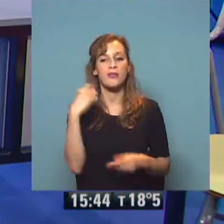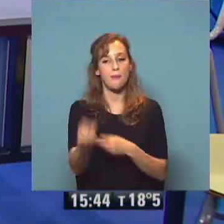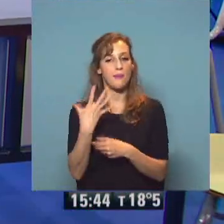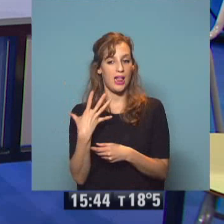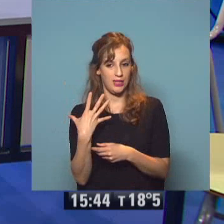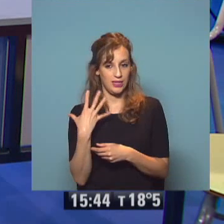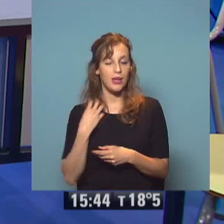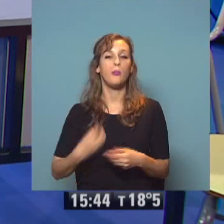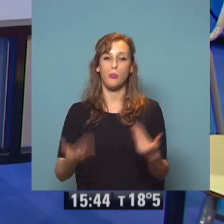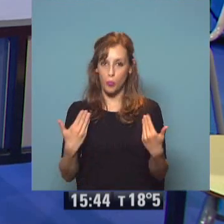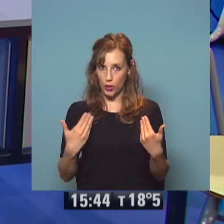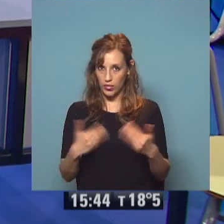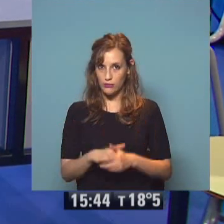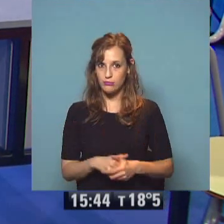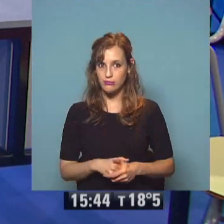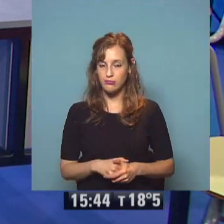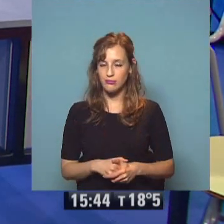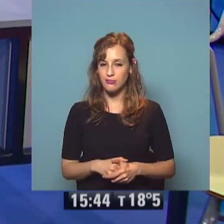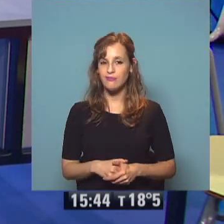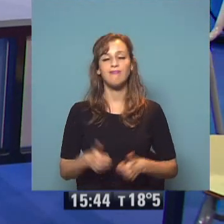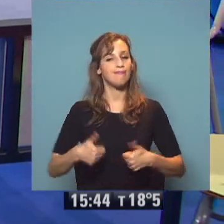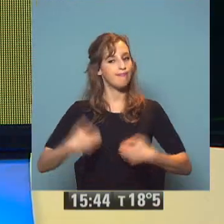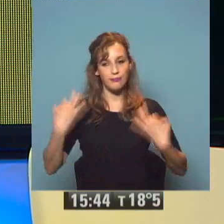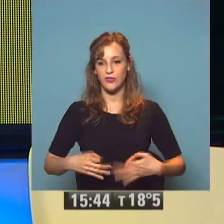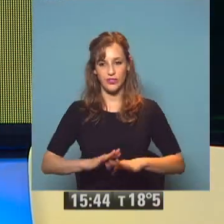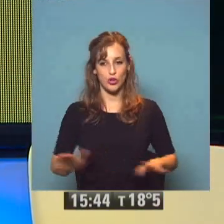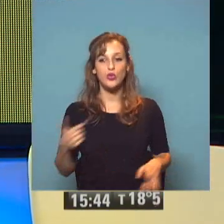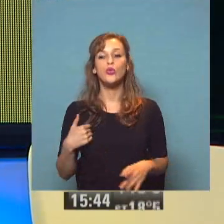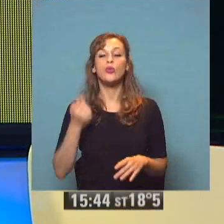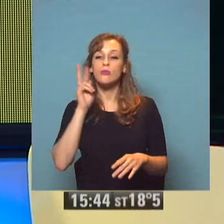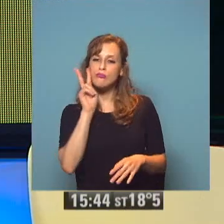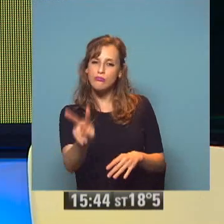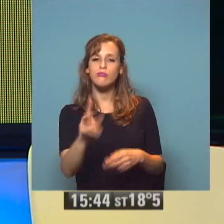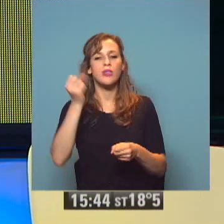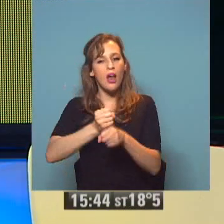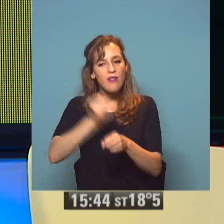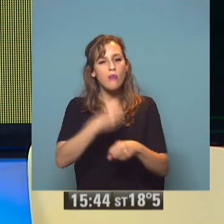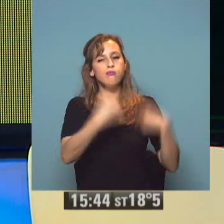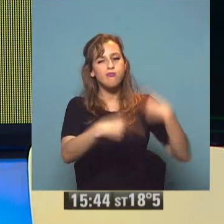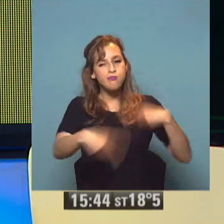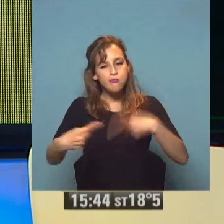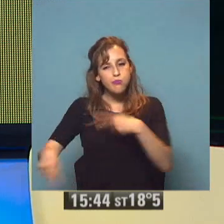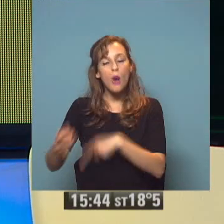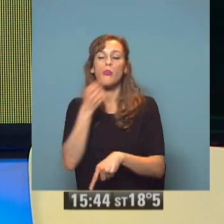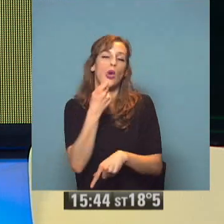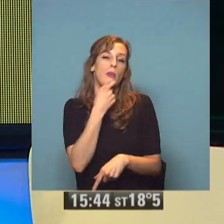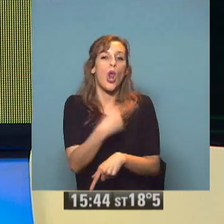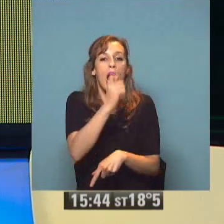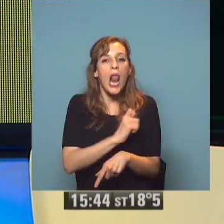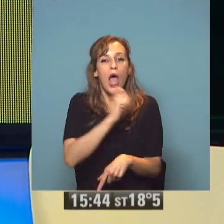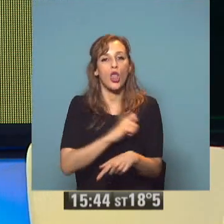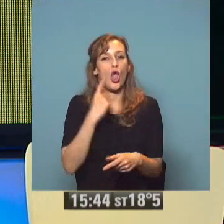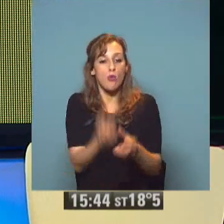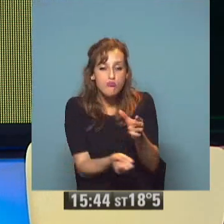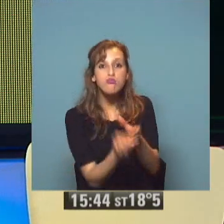Exactamente. Perfecto, ahí abajo, ahí abajo. Muy bien, entonces vimos los trabajos, vimos que estaba involucrado muchos trabajos en una sola preparación. En la